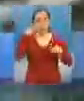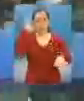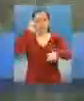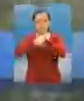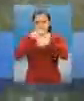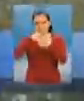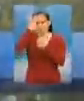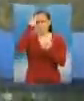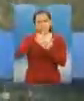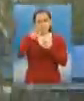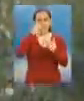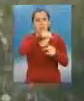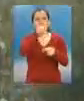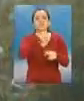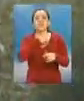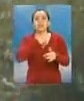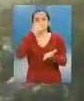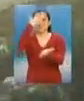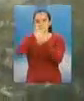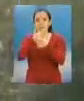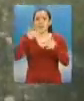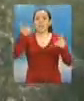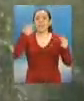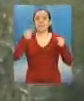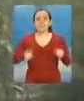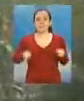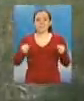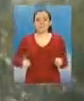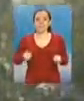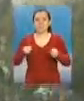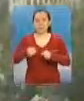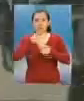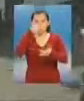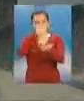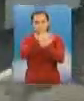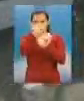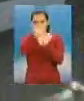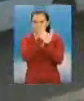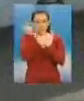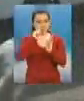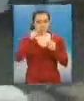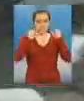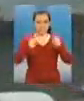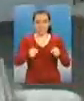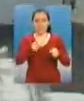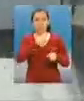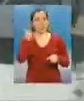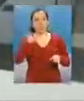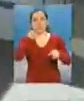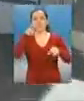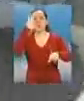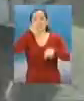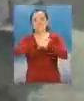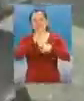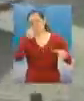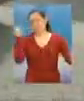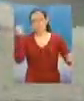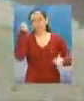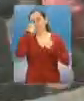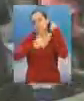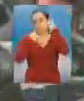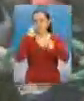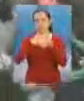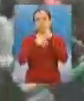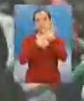de personas que intentaban bloquear las vías del tren de esa ciudad, asimismo a quienes provocaron disturbios lanzando piedras. Como vemos en